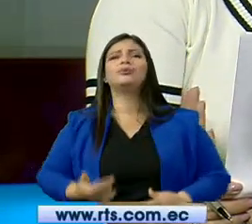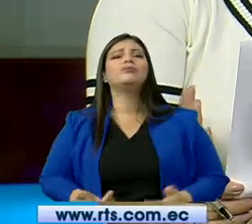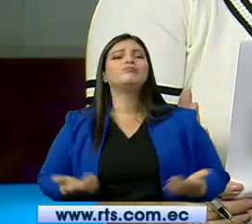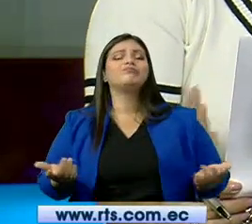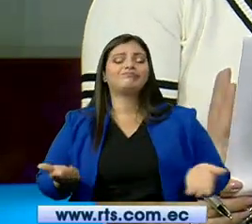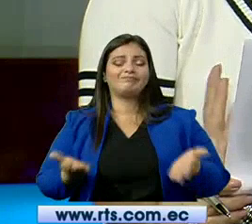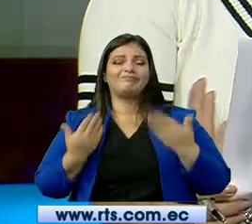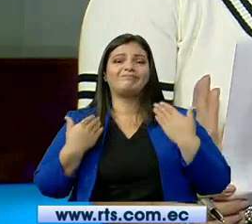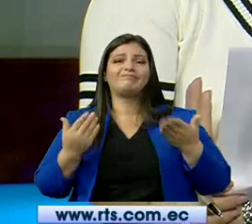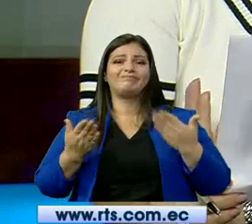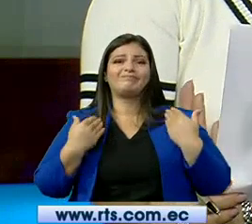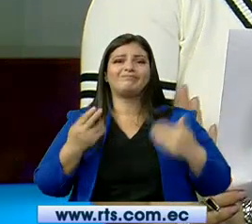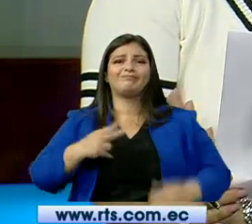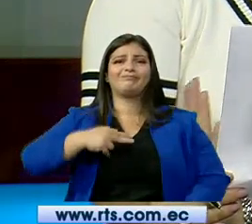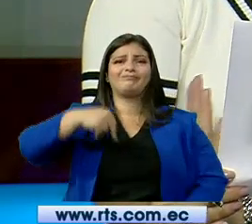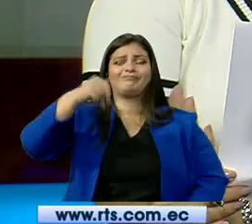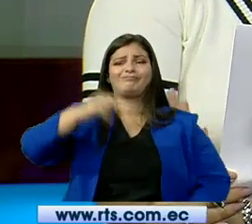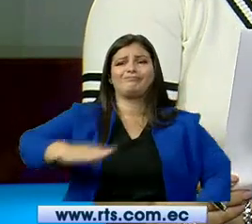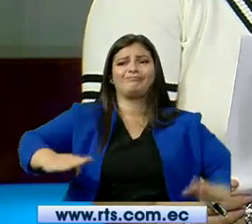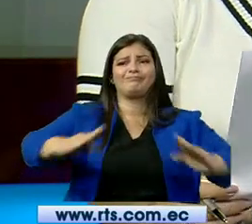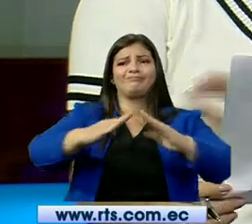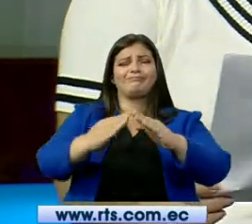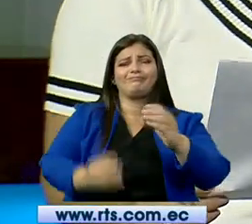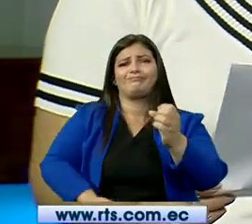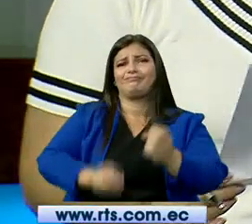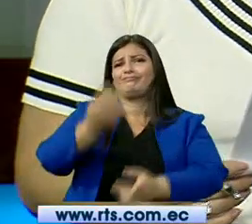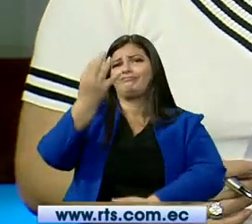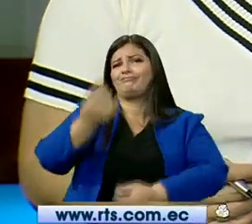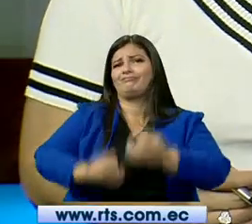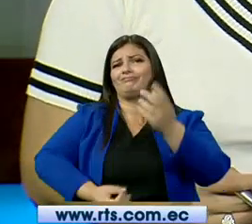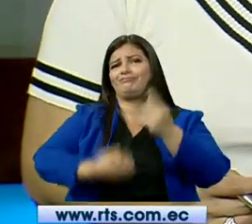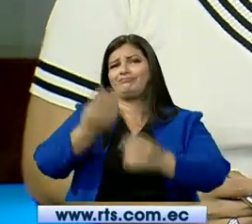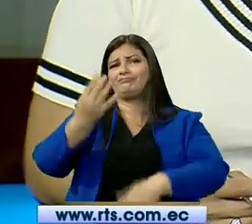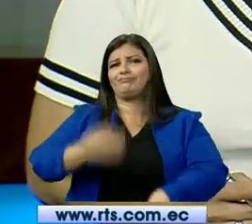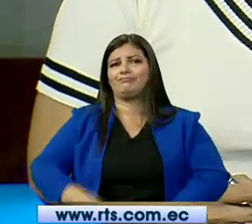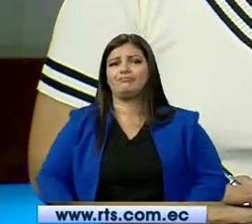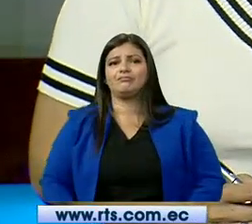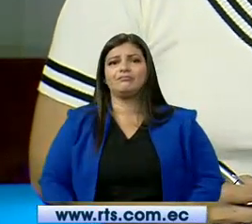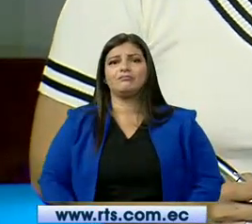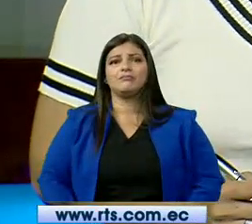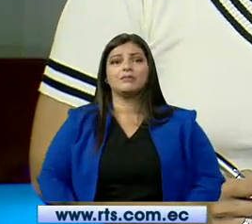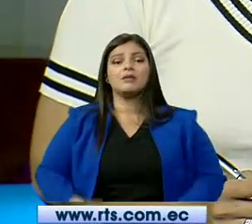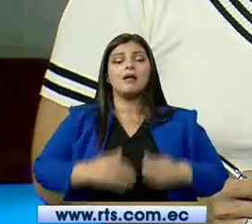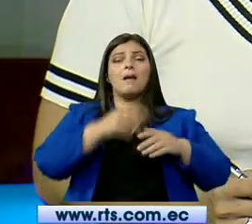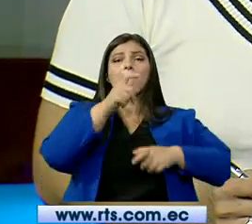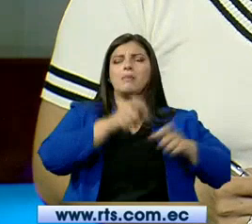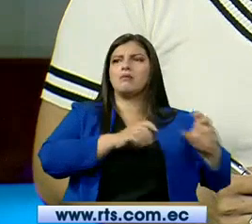Guayaquil. Los afectados fueron rescatados por los habitantes del sector.